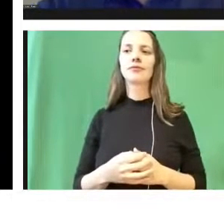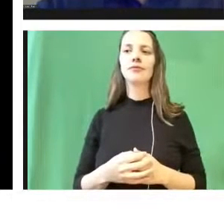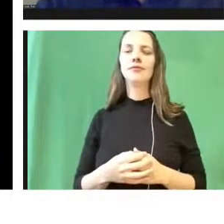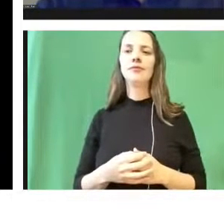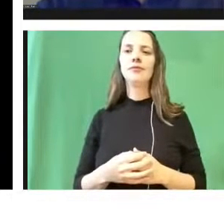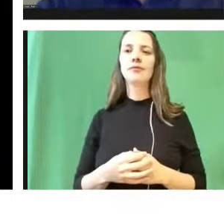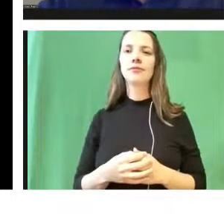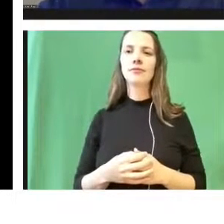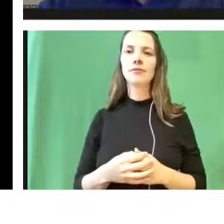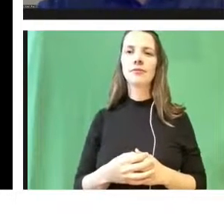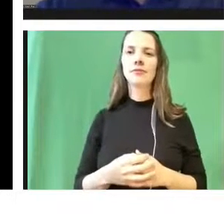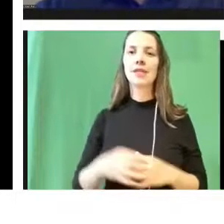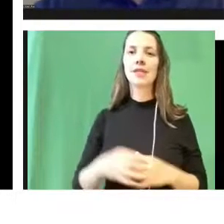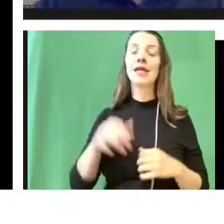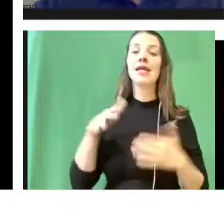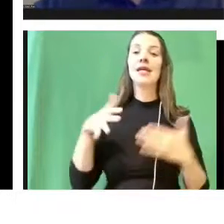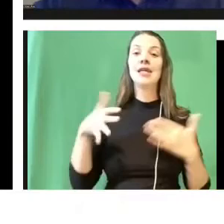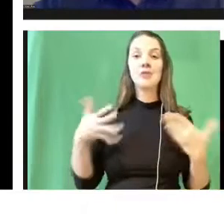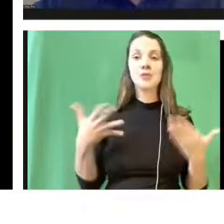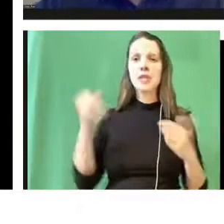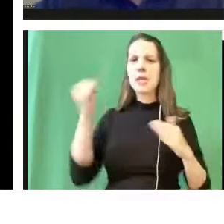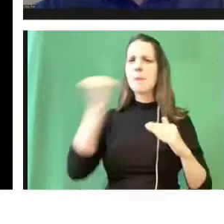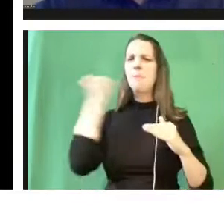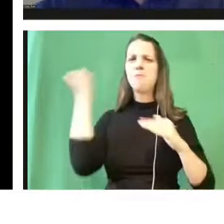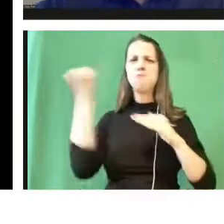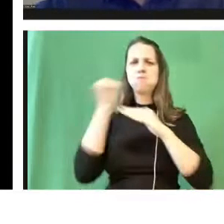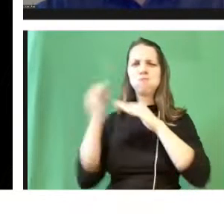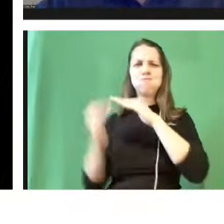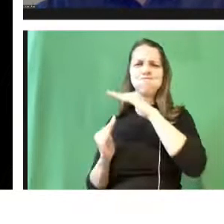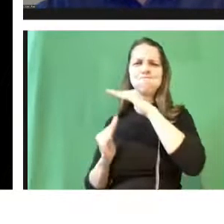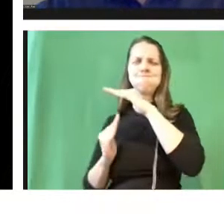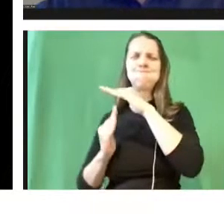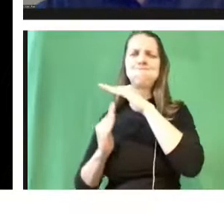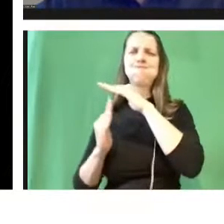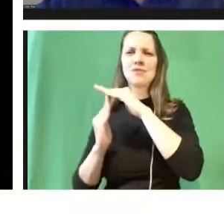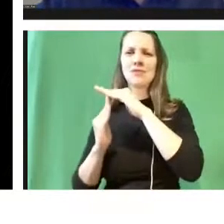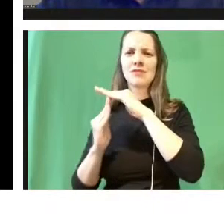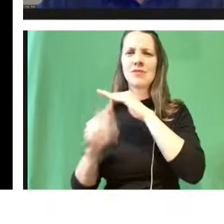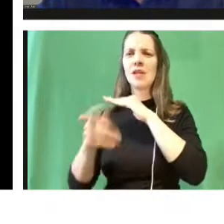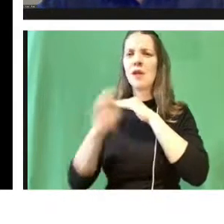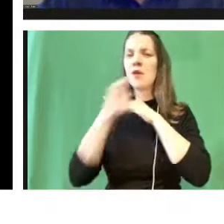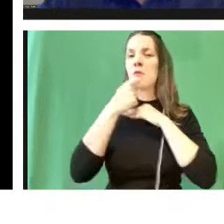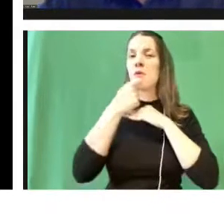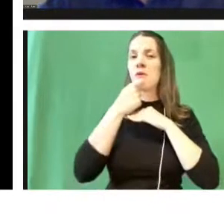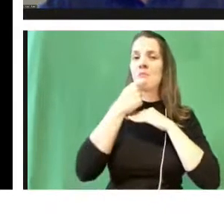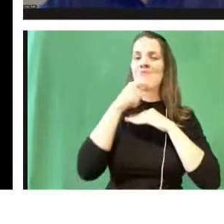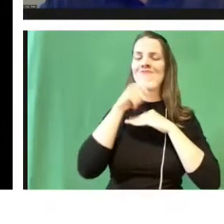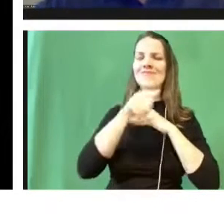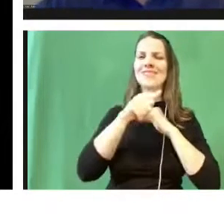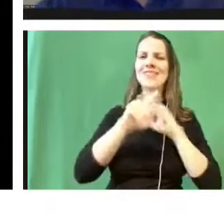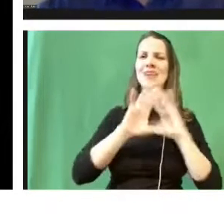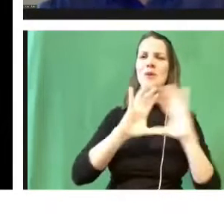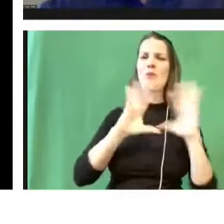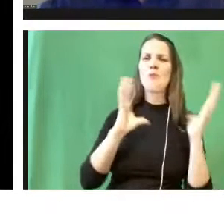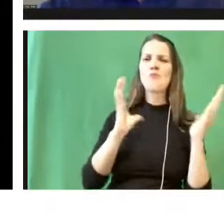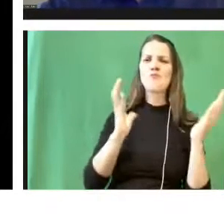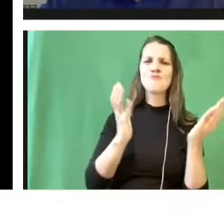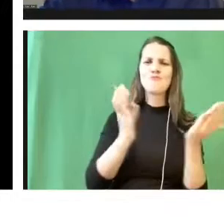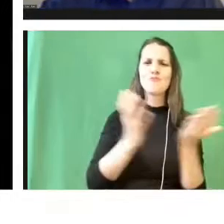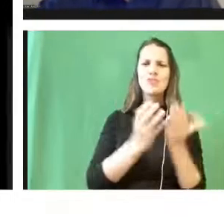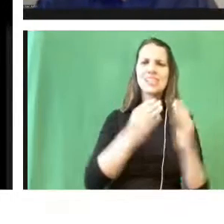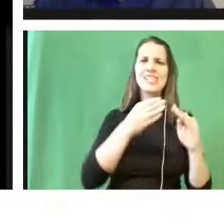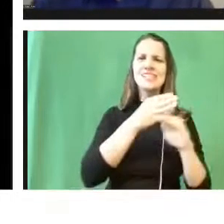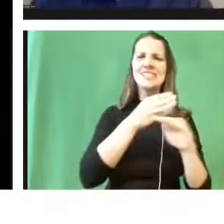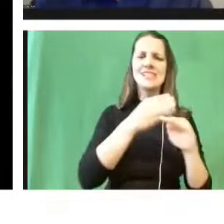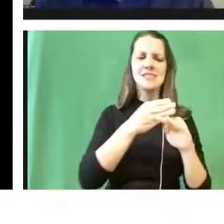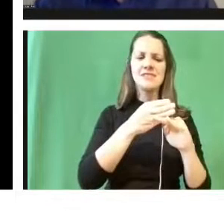Lo más importante es ¿cómo hacer este vínculo entre accesibilidad universal y cambio climático? Porque pareciera que no se juntan. La